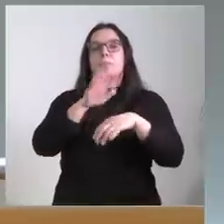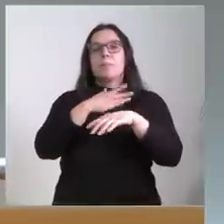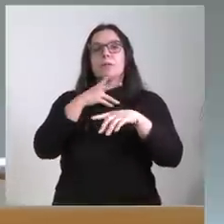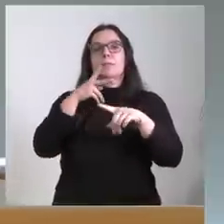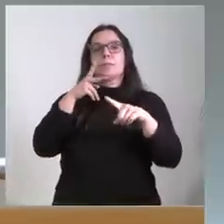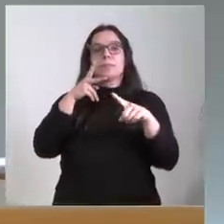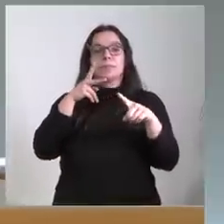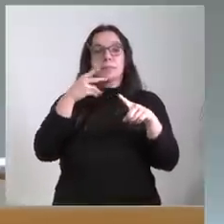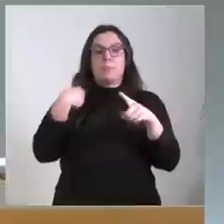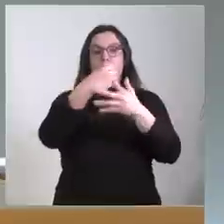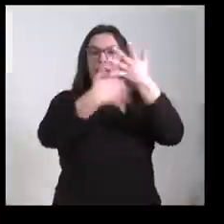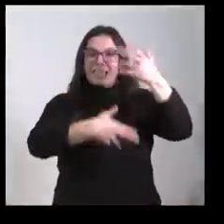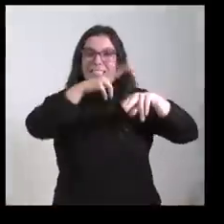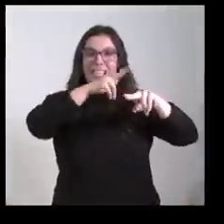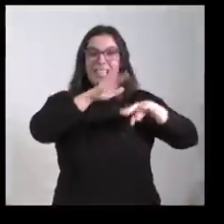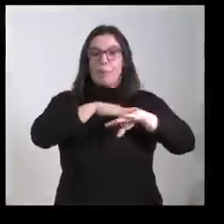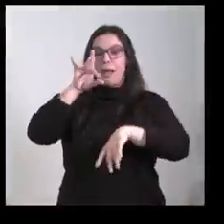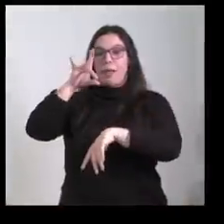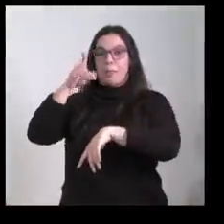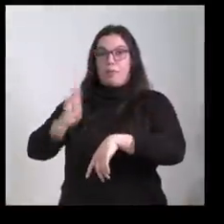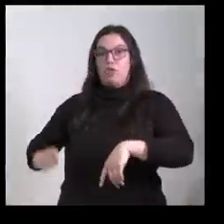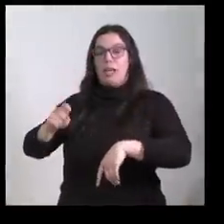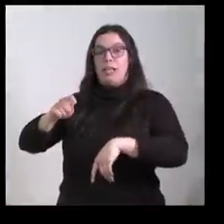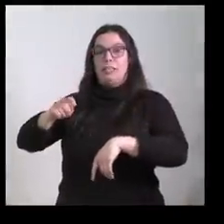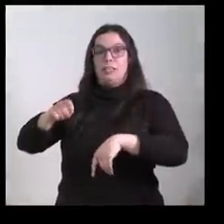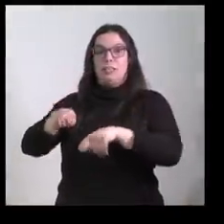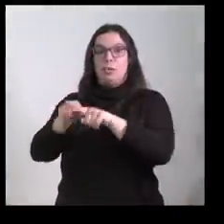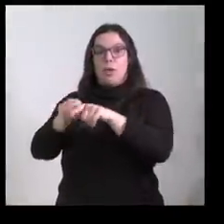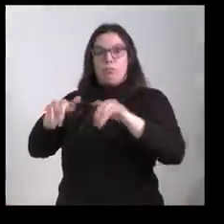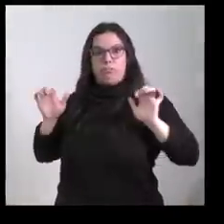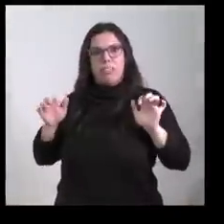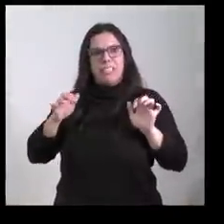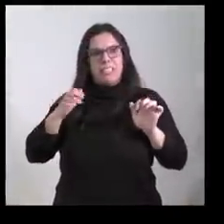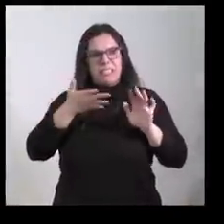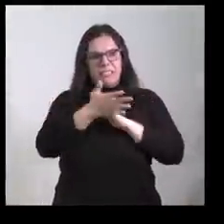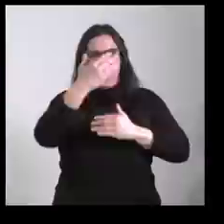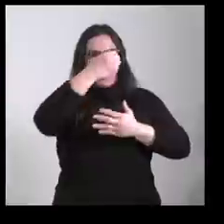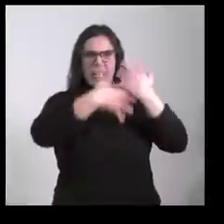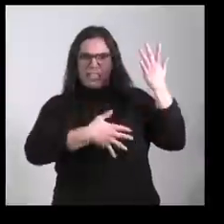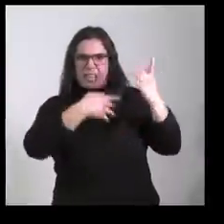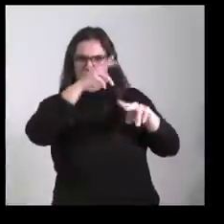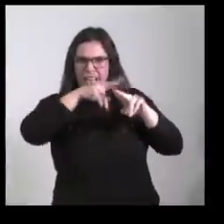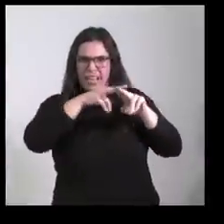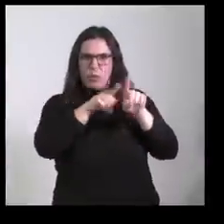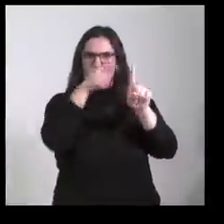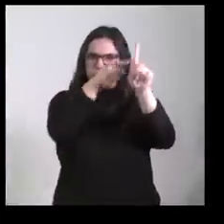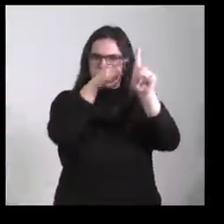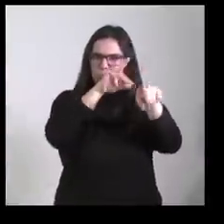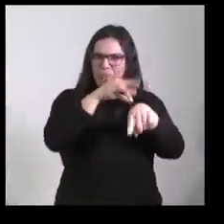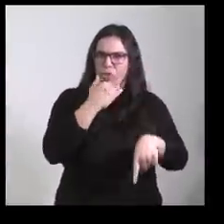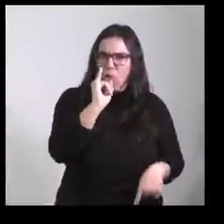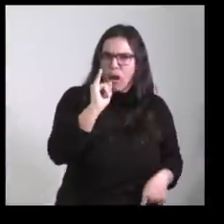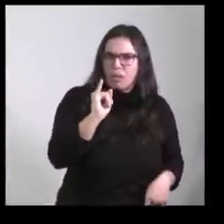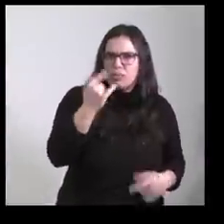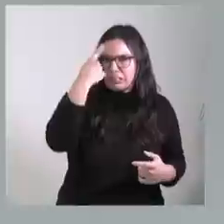de la actuación de conciencia quería preguntarle si les consta que exista algún tipo de Lista negra o algún médico perseguido por negarse a hacer abortos gracias